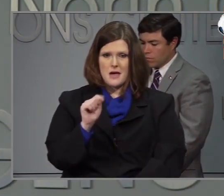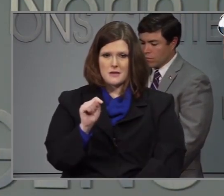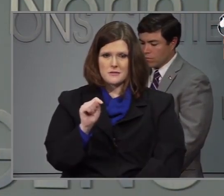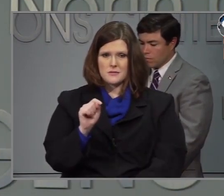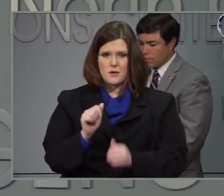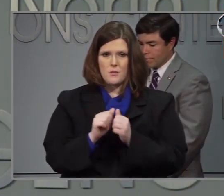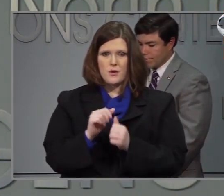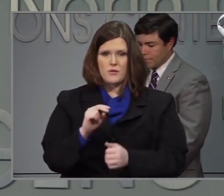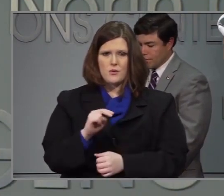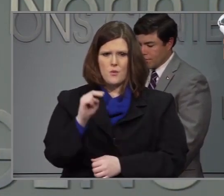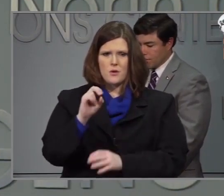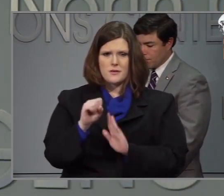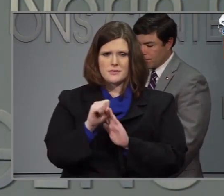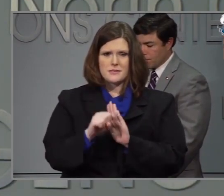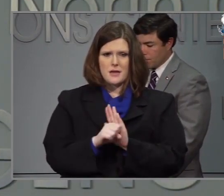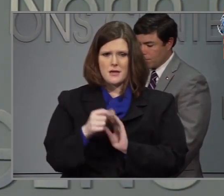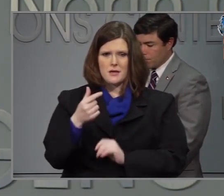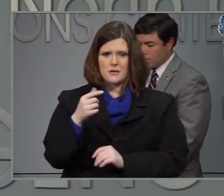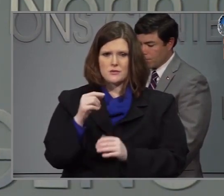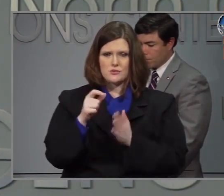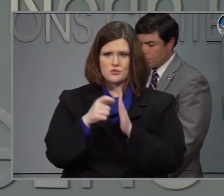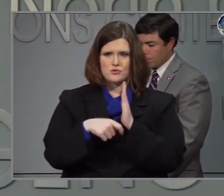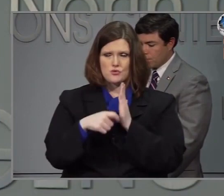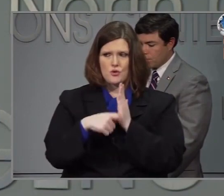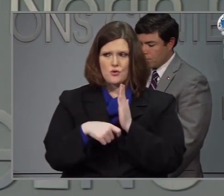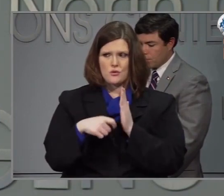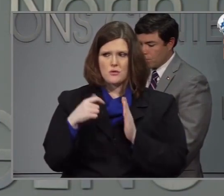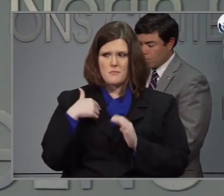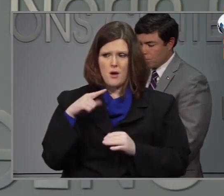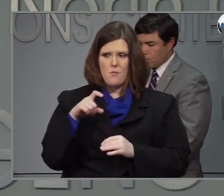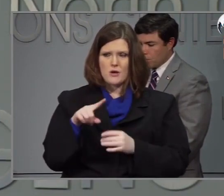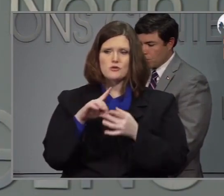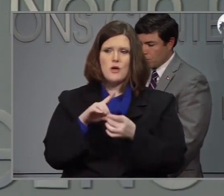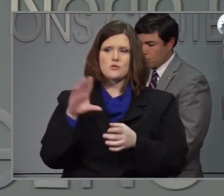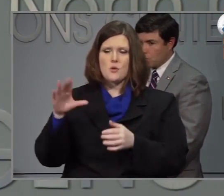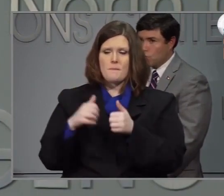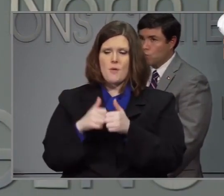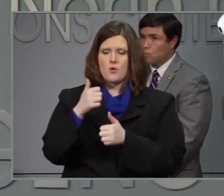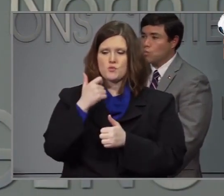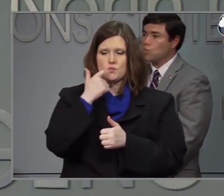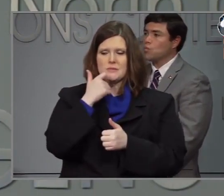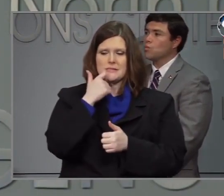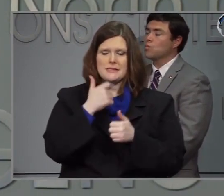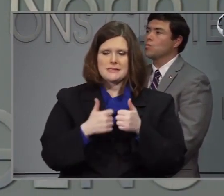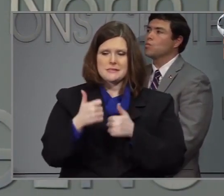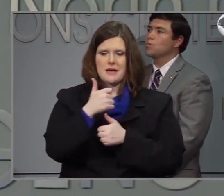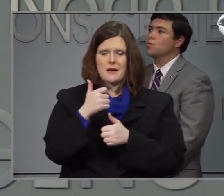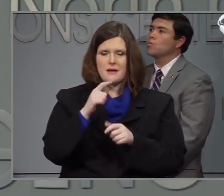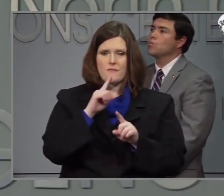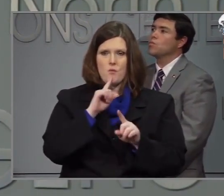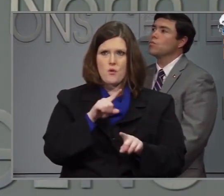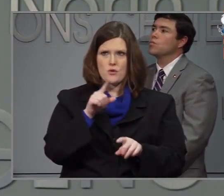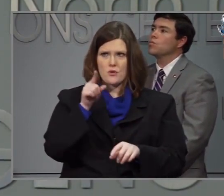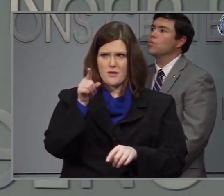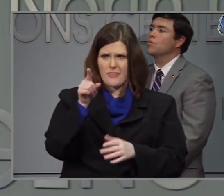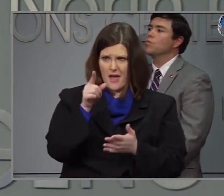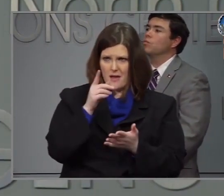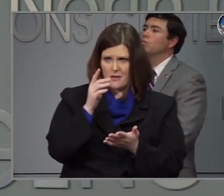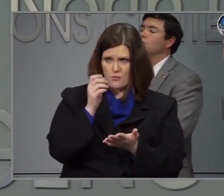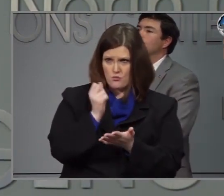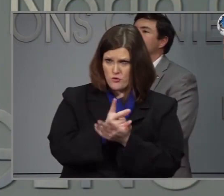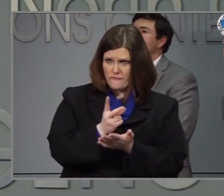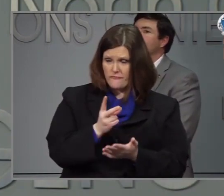mcquaid north state journal él consultó el consejo con esta orden ejecutiva y cuando va a